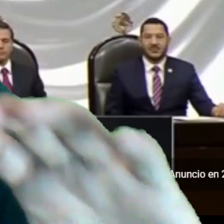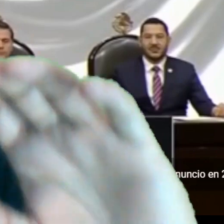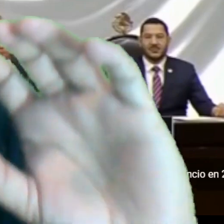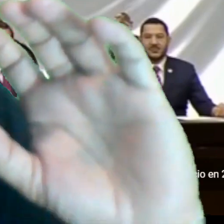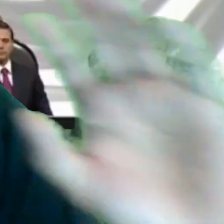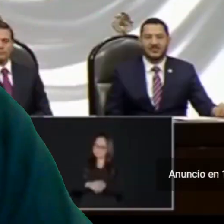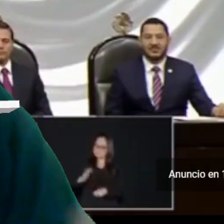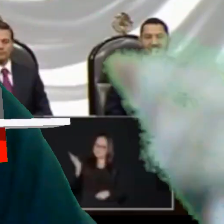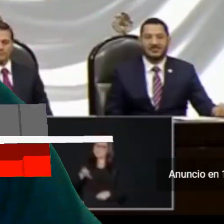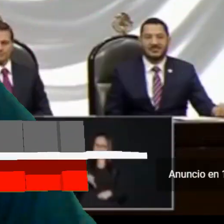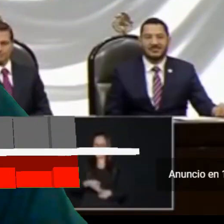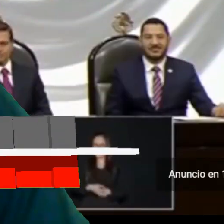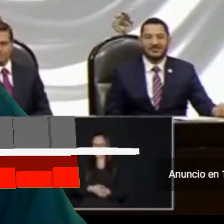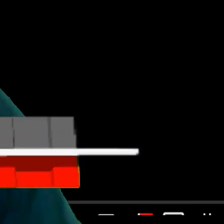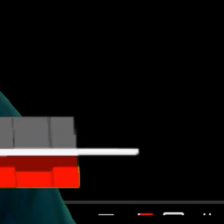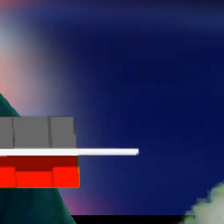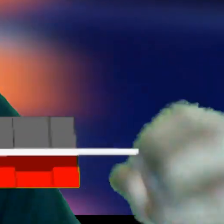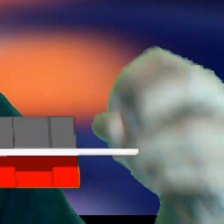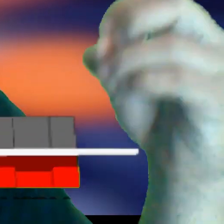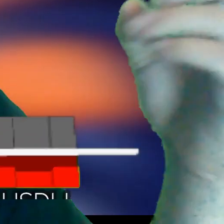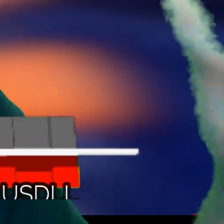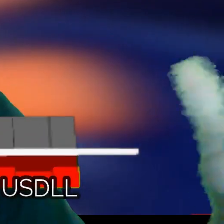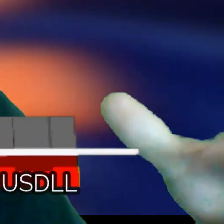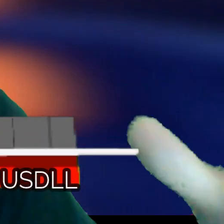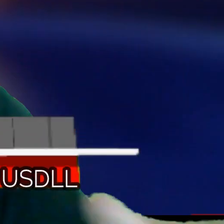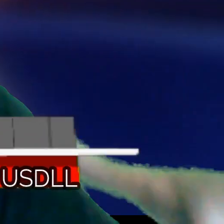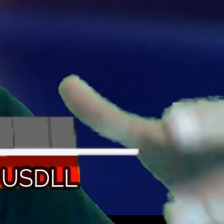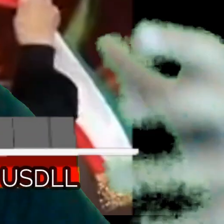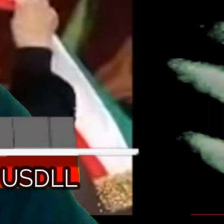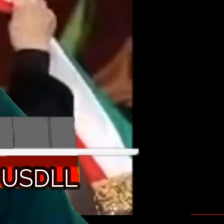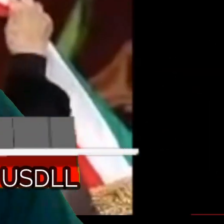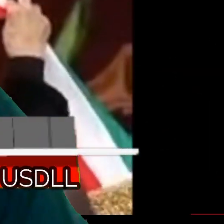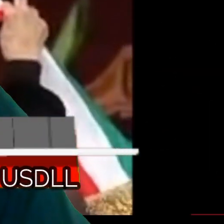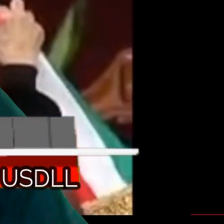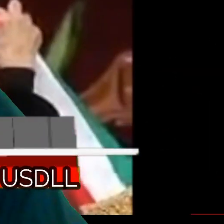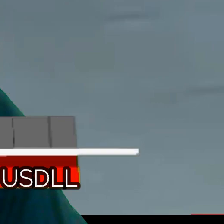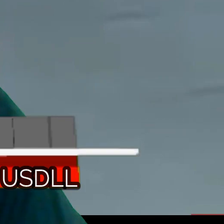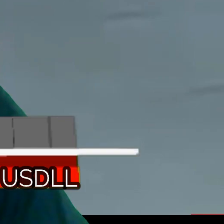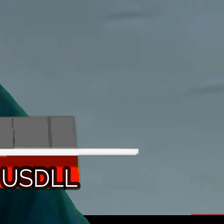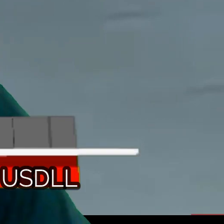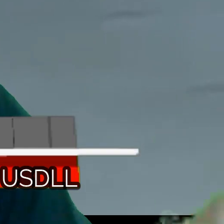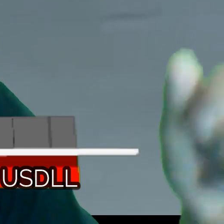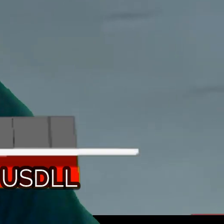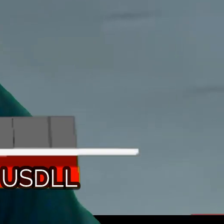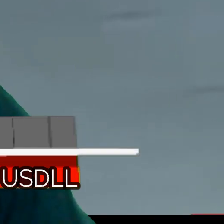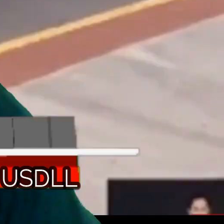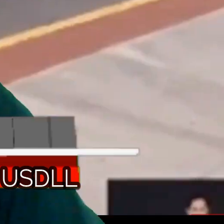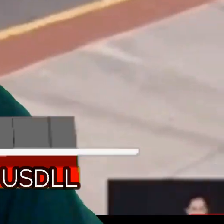ellos invirtieron en sus ciudades, invirtieron para que la gente vaya